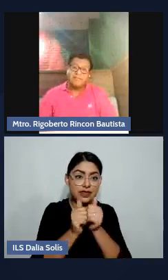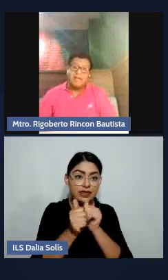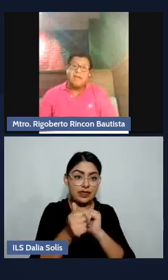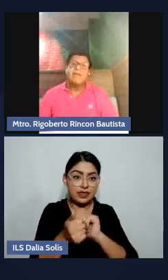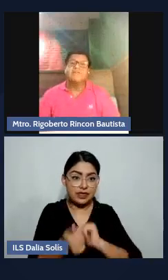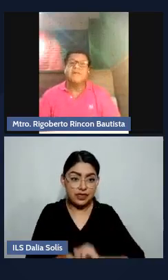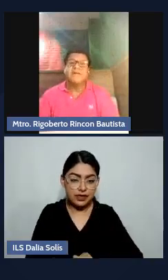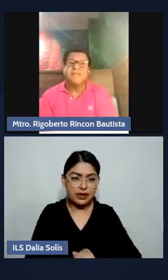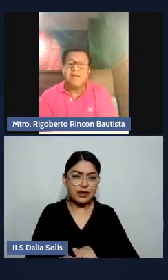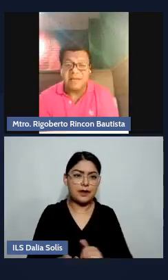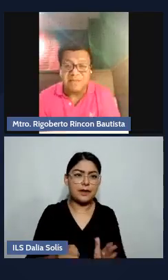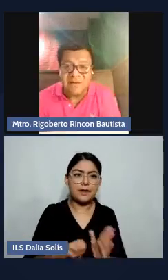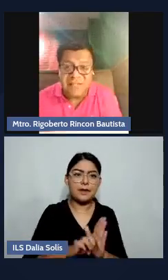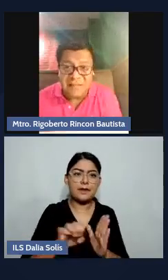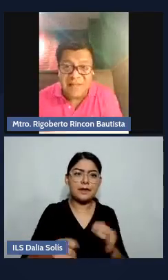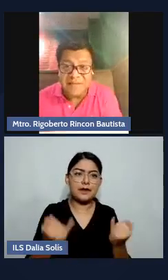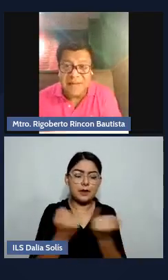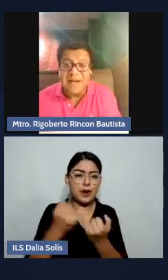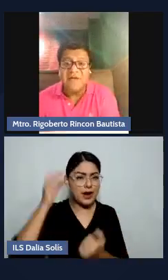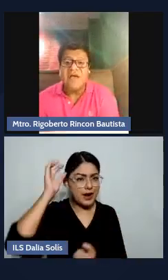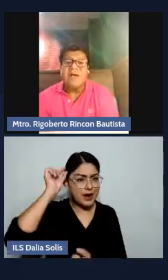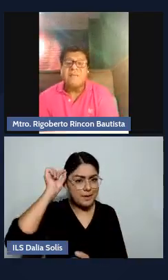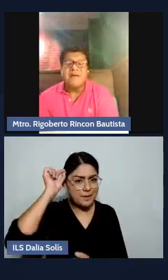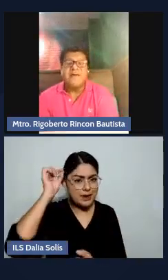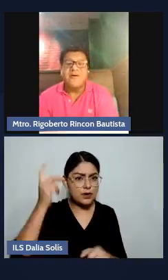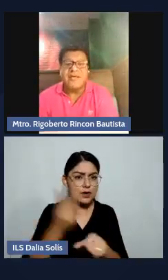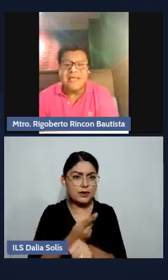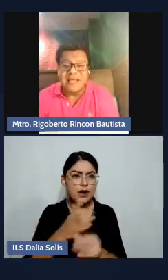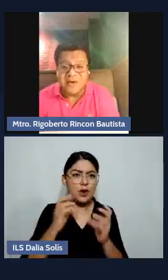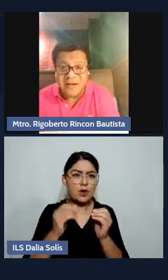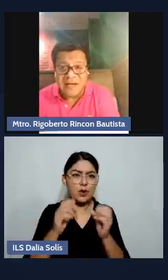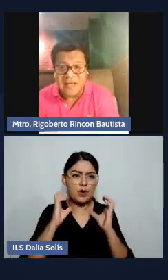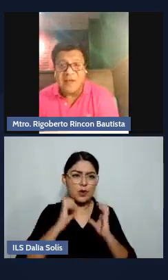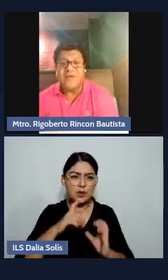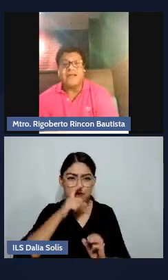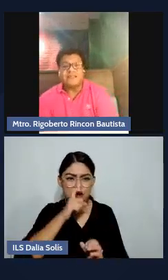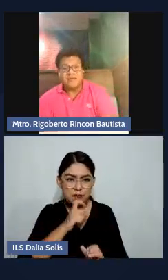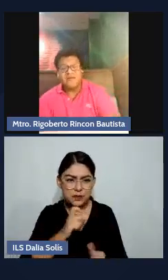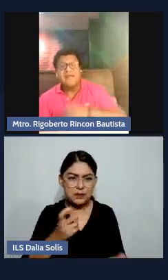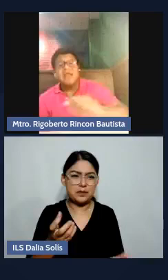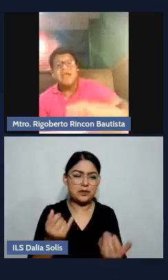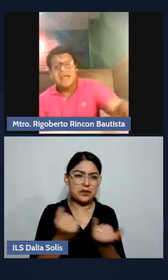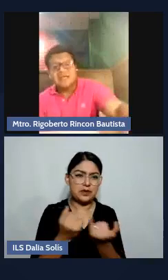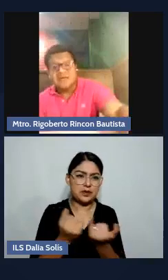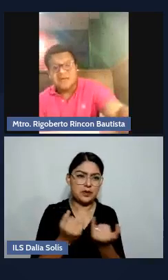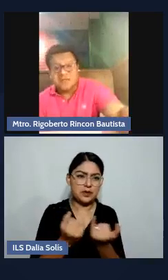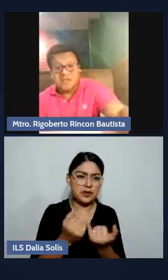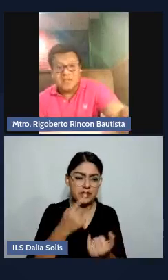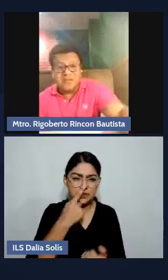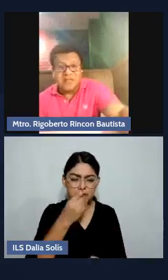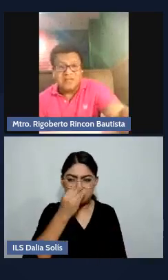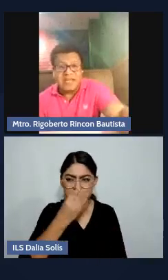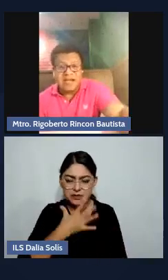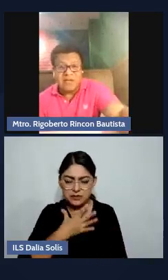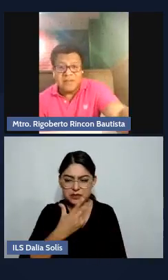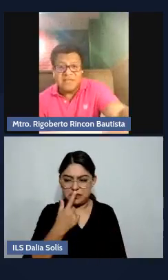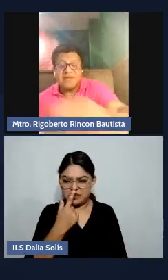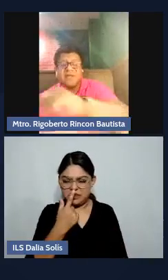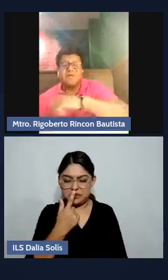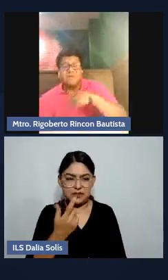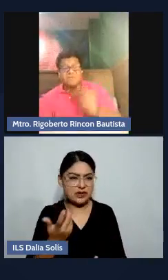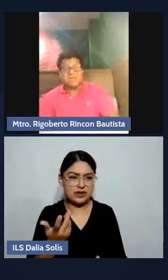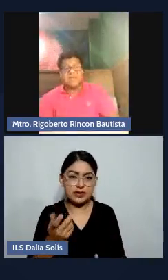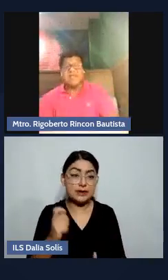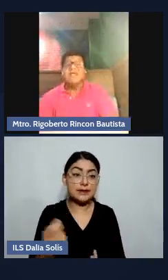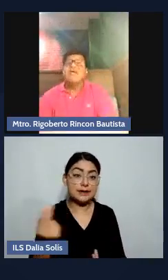a ver, por ejemplo, el tema del pelo, mal olor y decoloración. Es otro de los efectos a largo plazo que podemos tener.